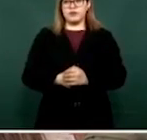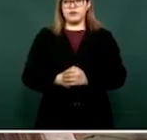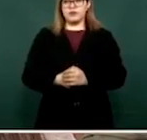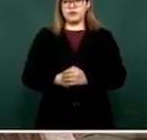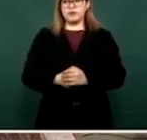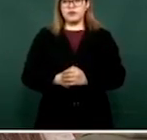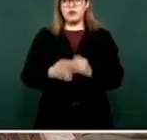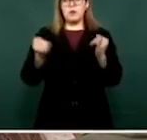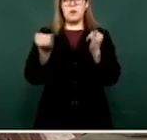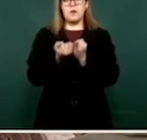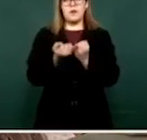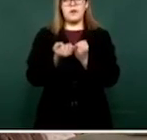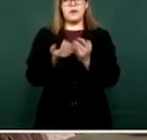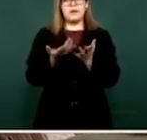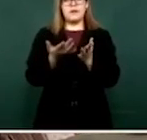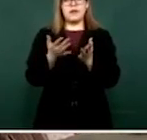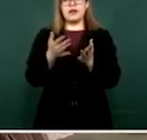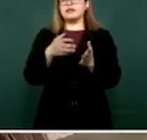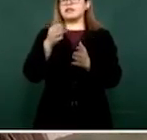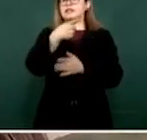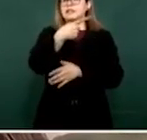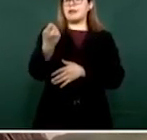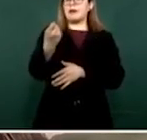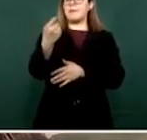alrededor de 100,000 hectáreas.